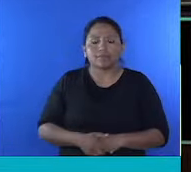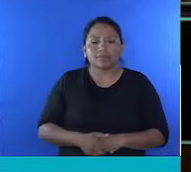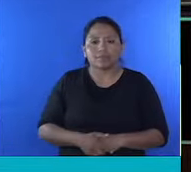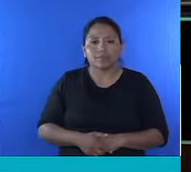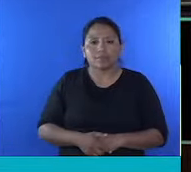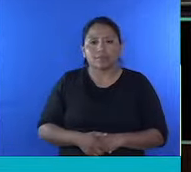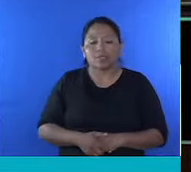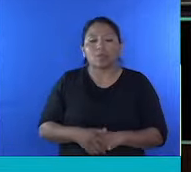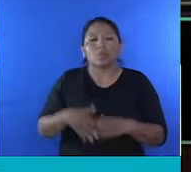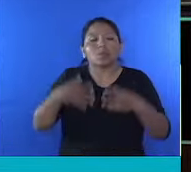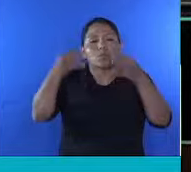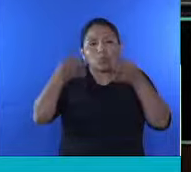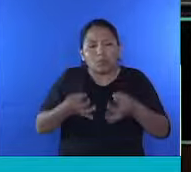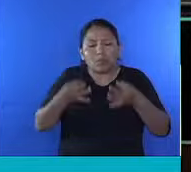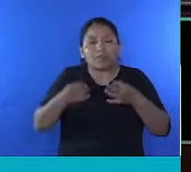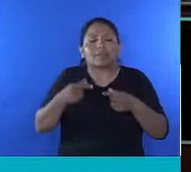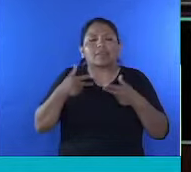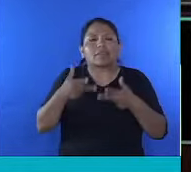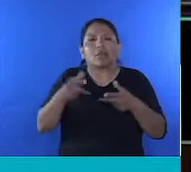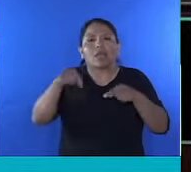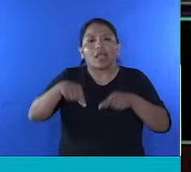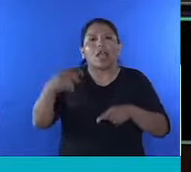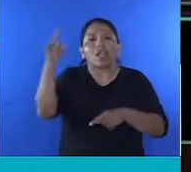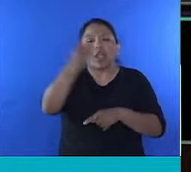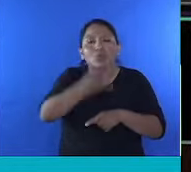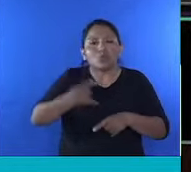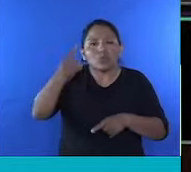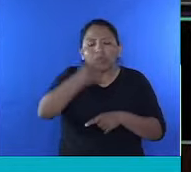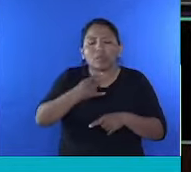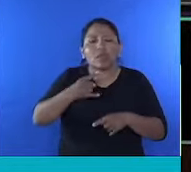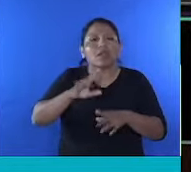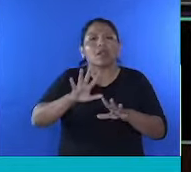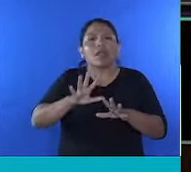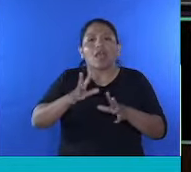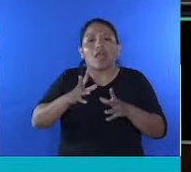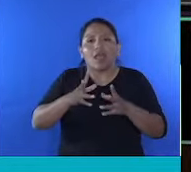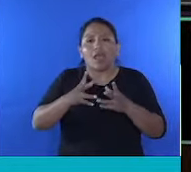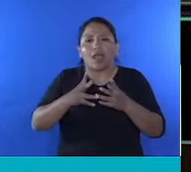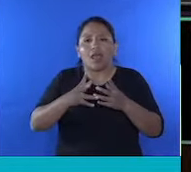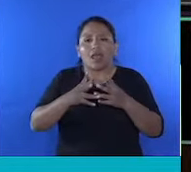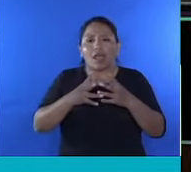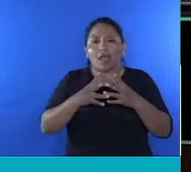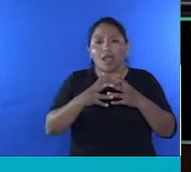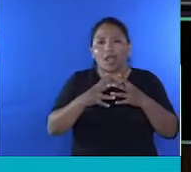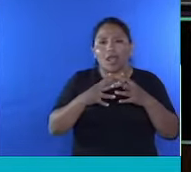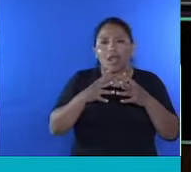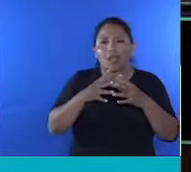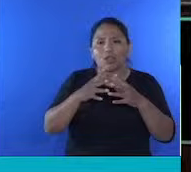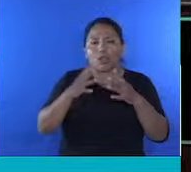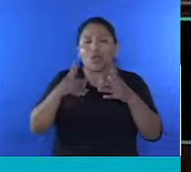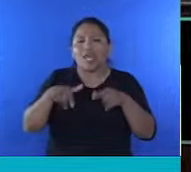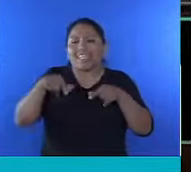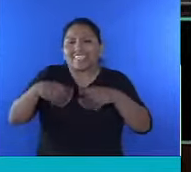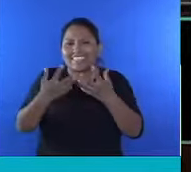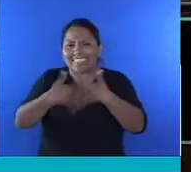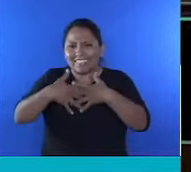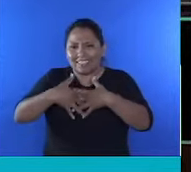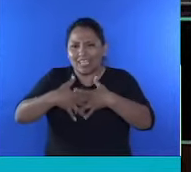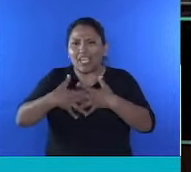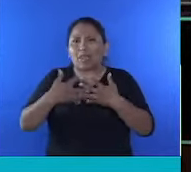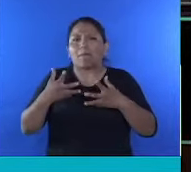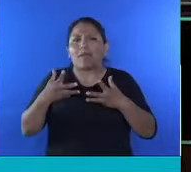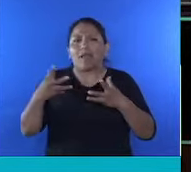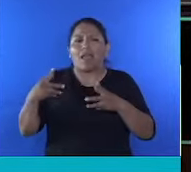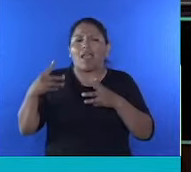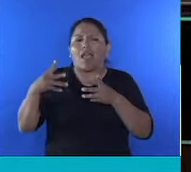muy bien se dijo acá las universidades no pueden funcionar bajo este sistema de